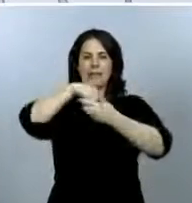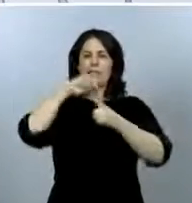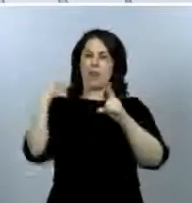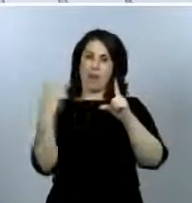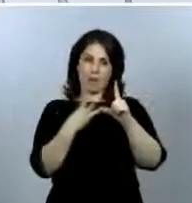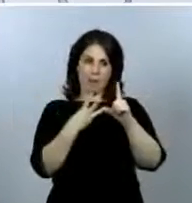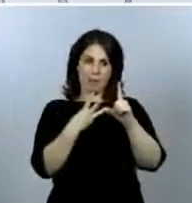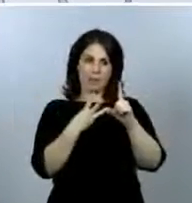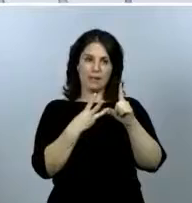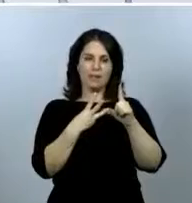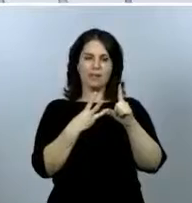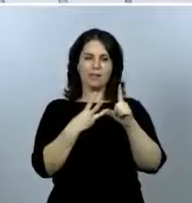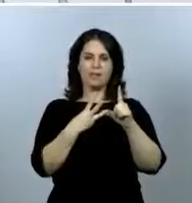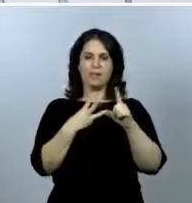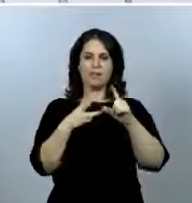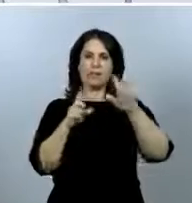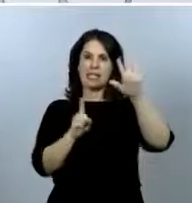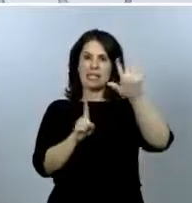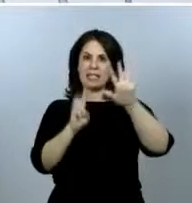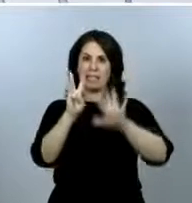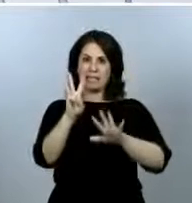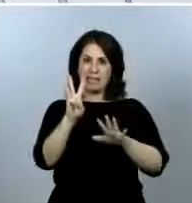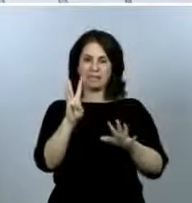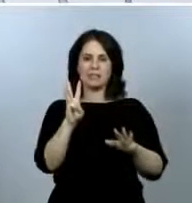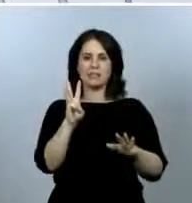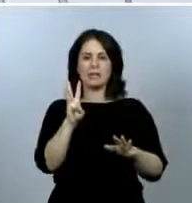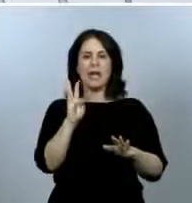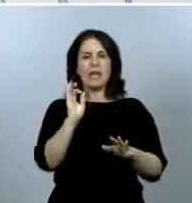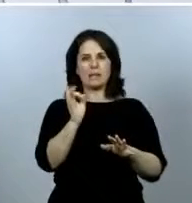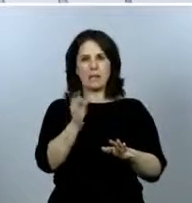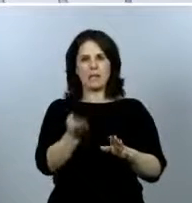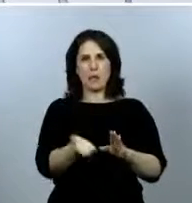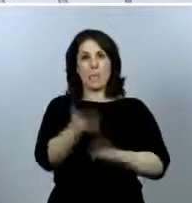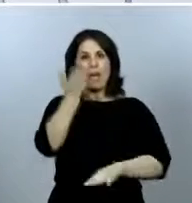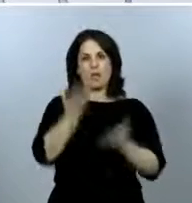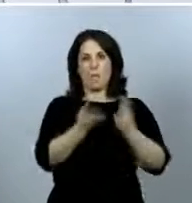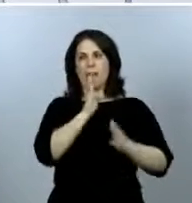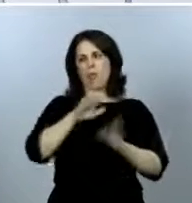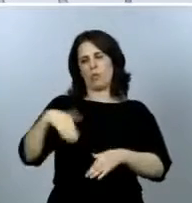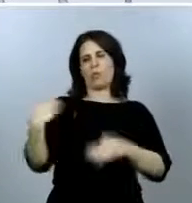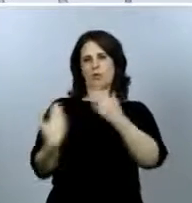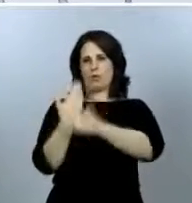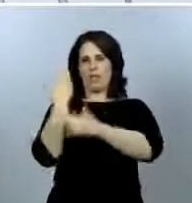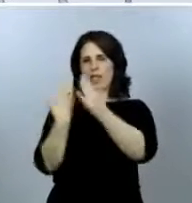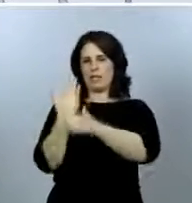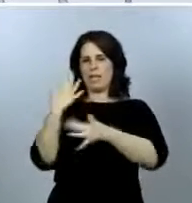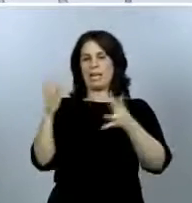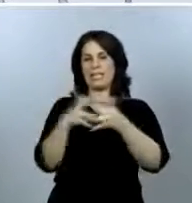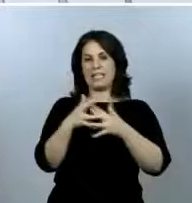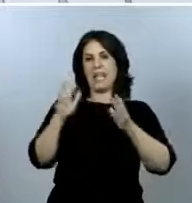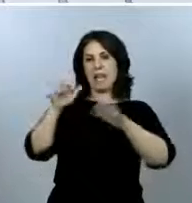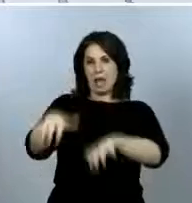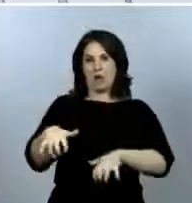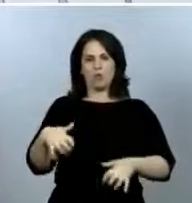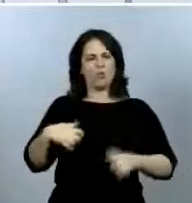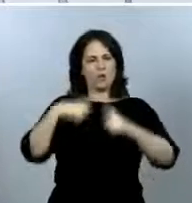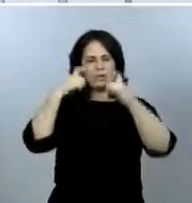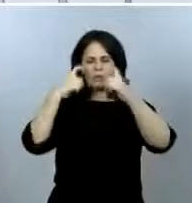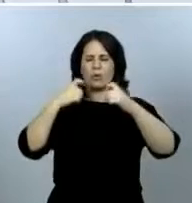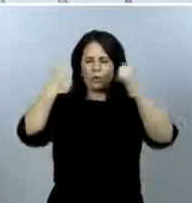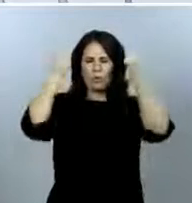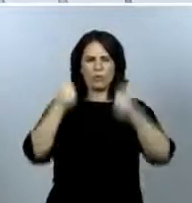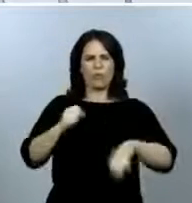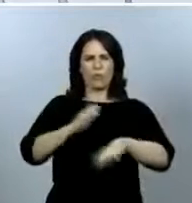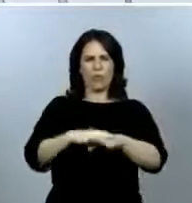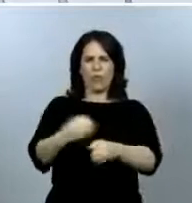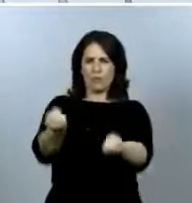figuran 63 son más de los que hemos estado viendo estos días castilla-león ha hecho un esfuerzo enorme por notificar y actualizar las bases de